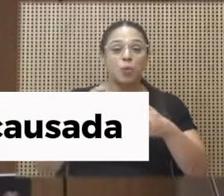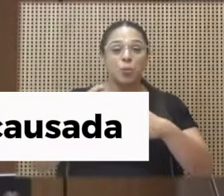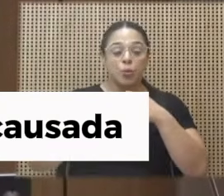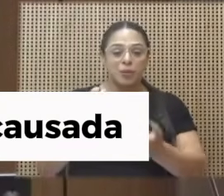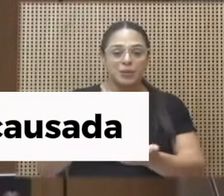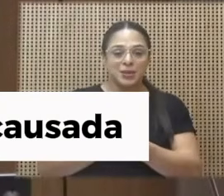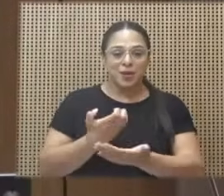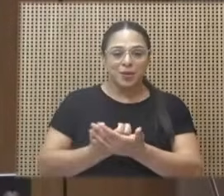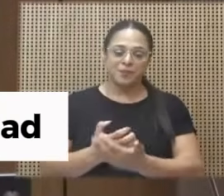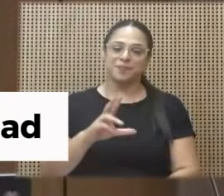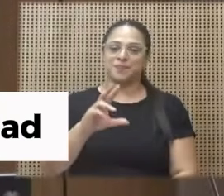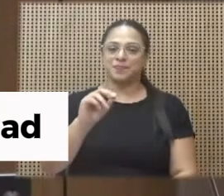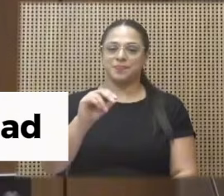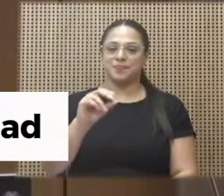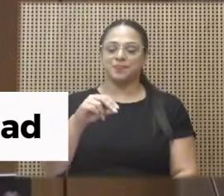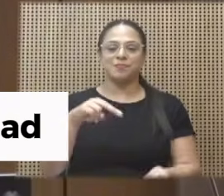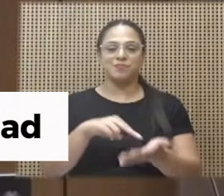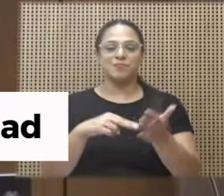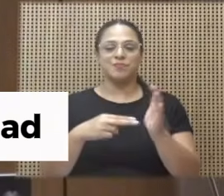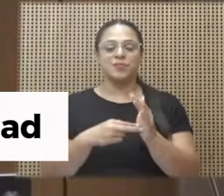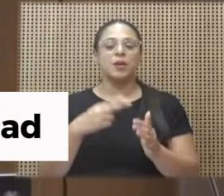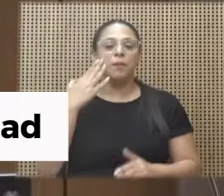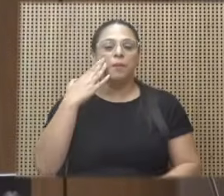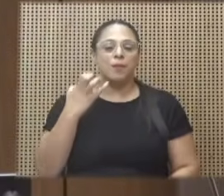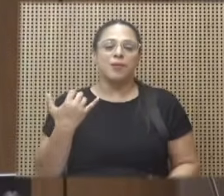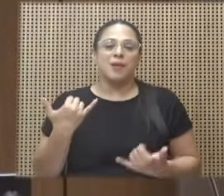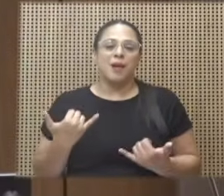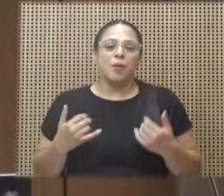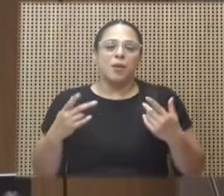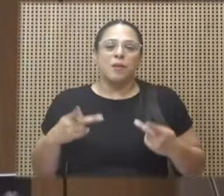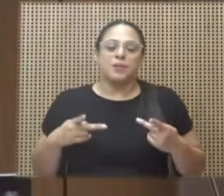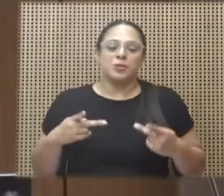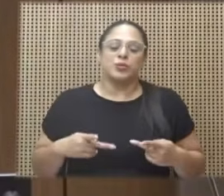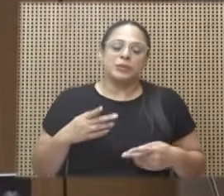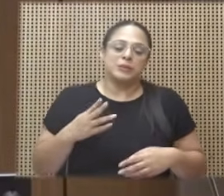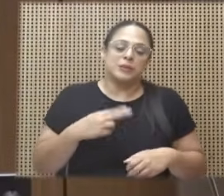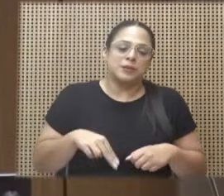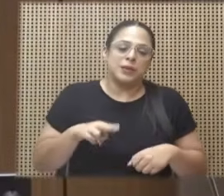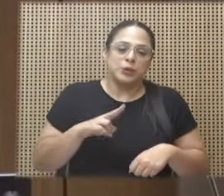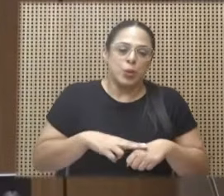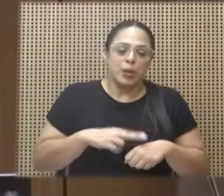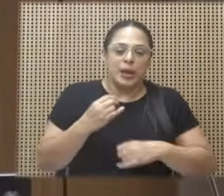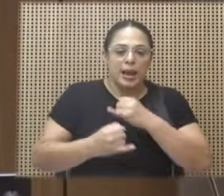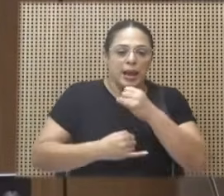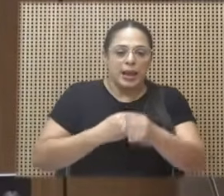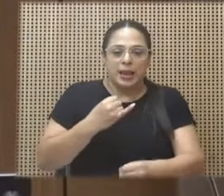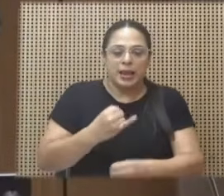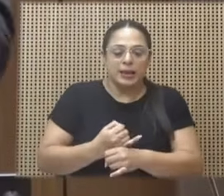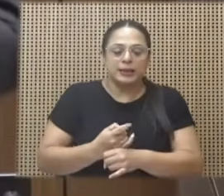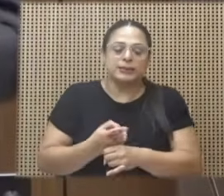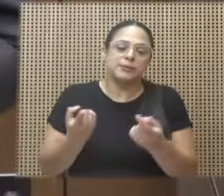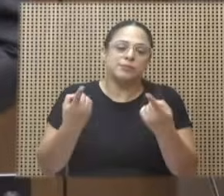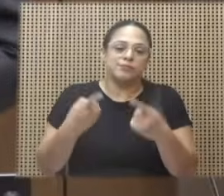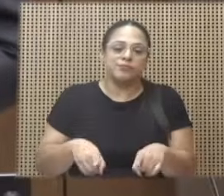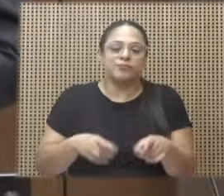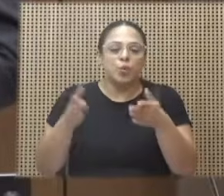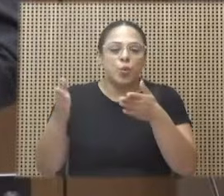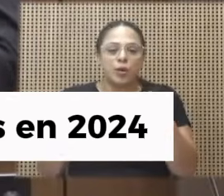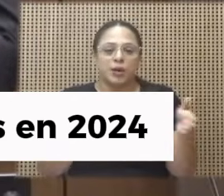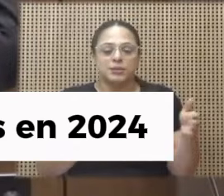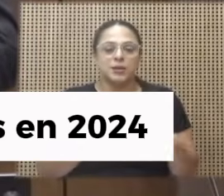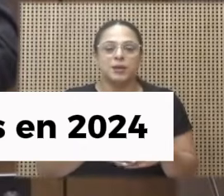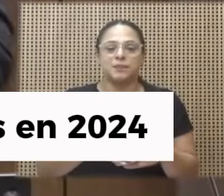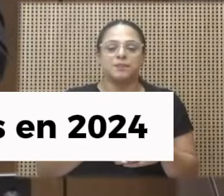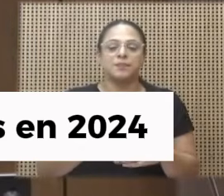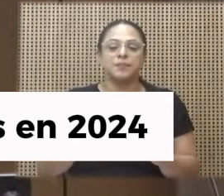económica, es causada por el fenómeno de una criminalidad transnacional organizada. Los femicidios,